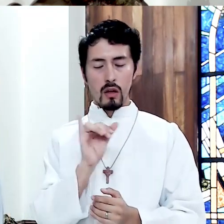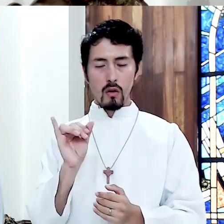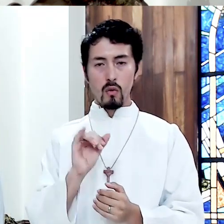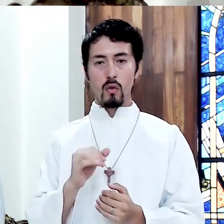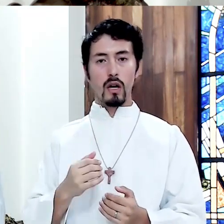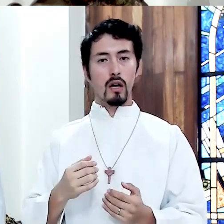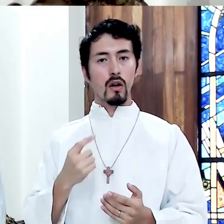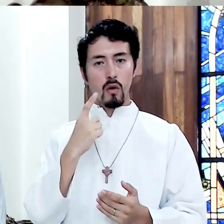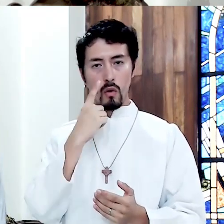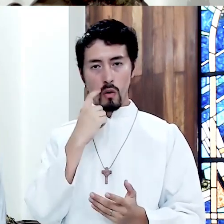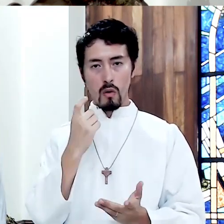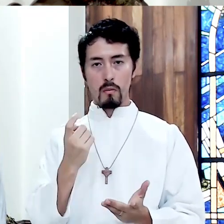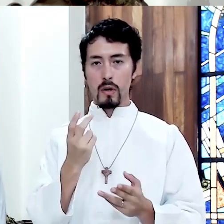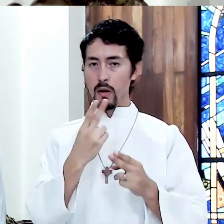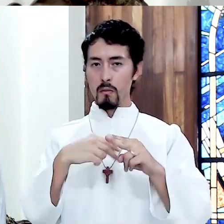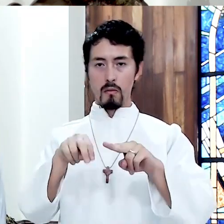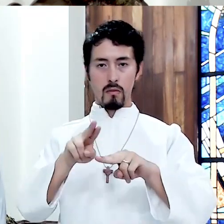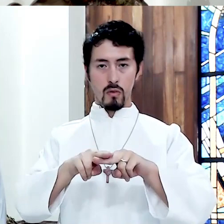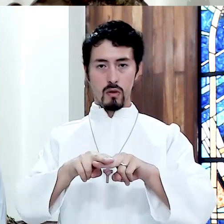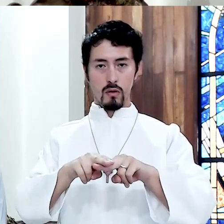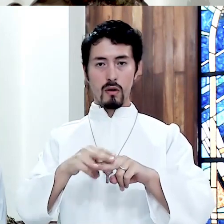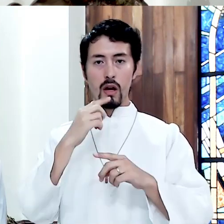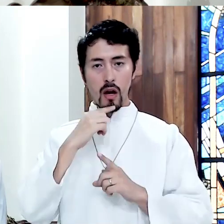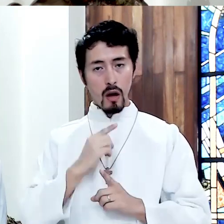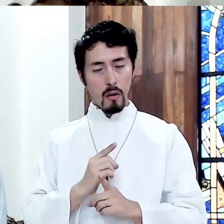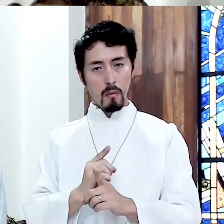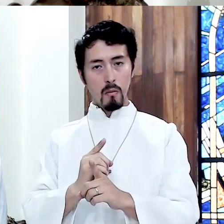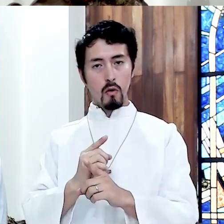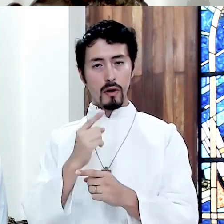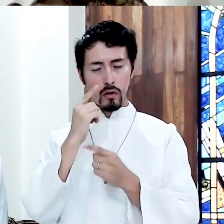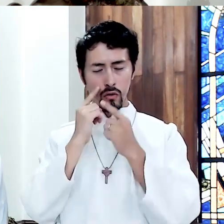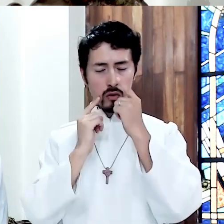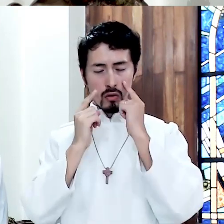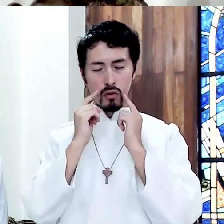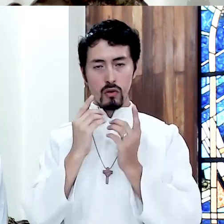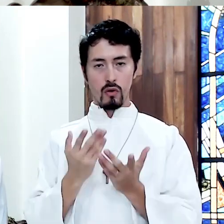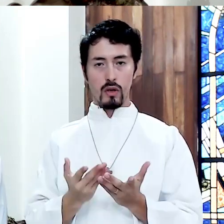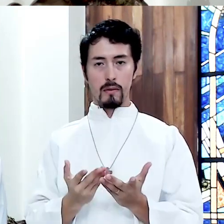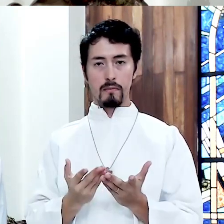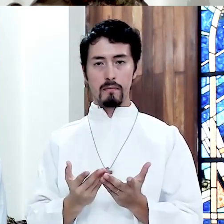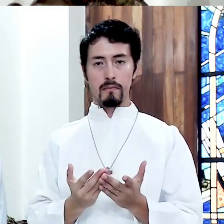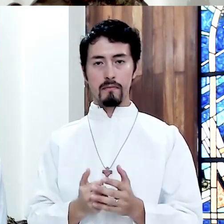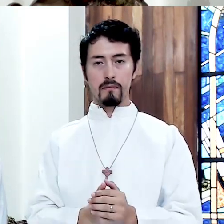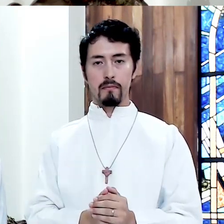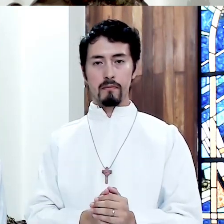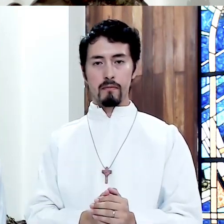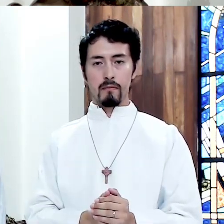Y por eso experimenta aquel dolor agudo en su corazón.